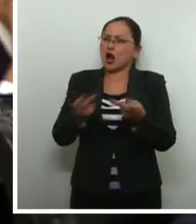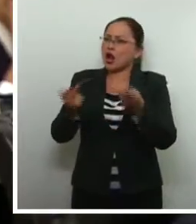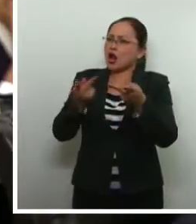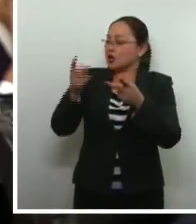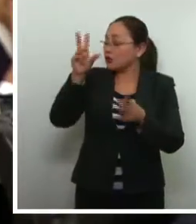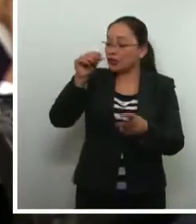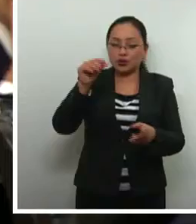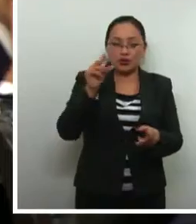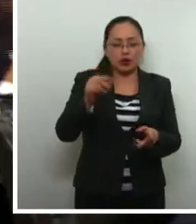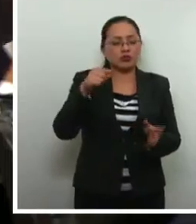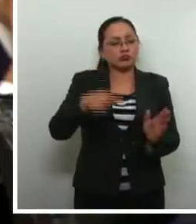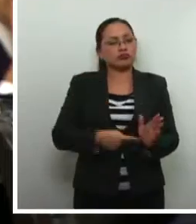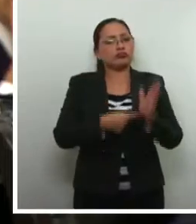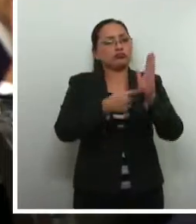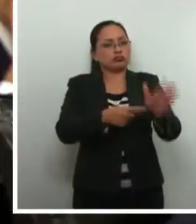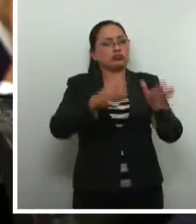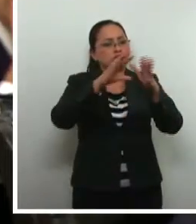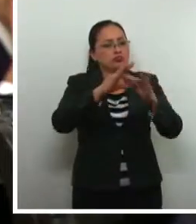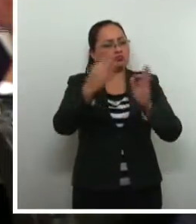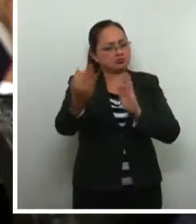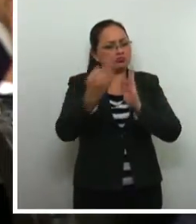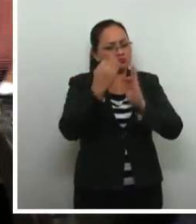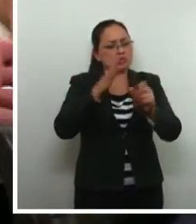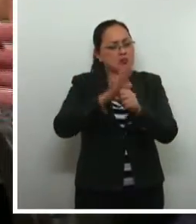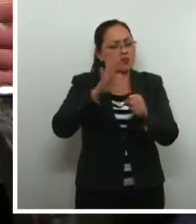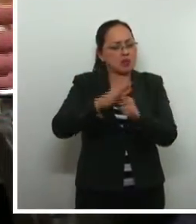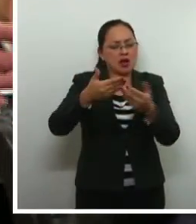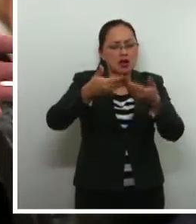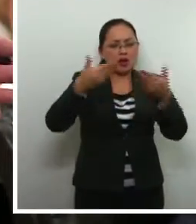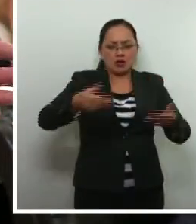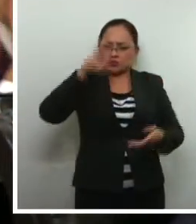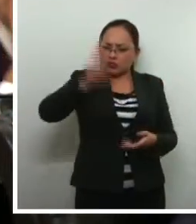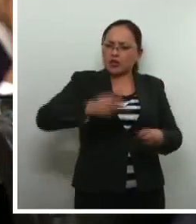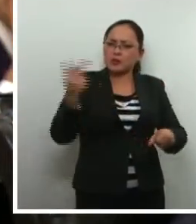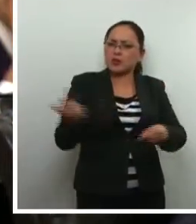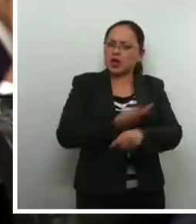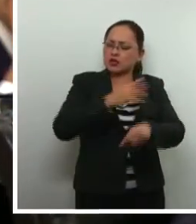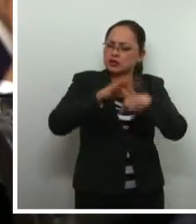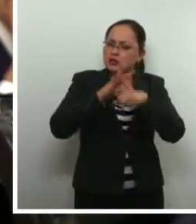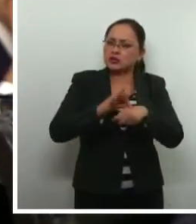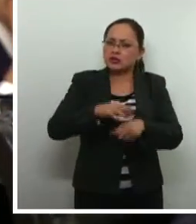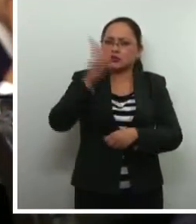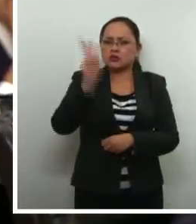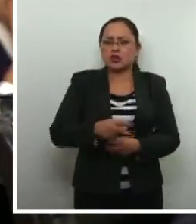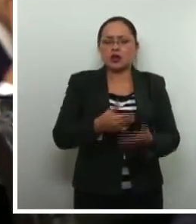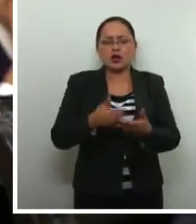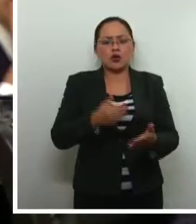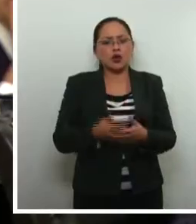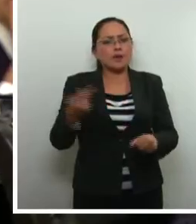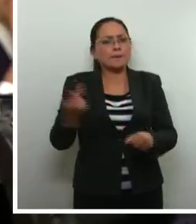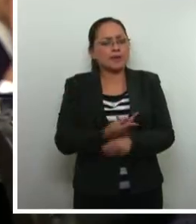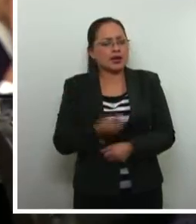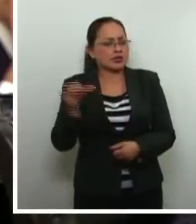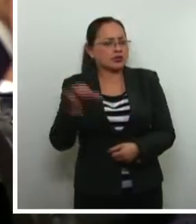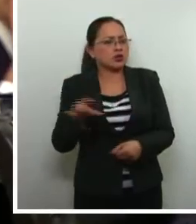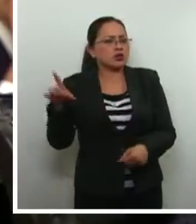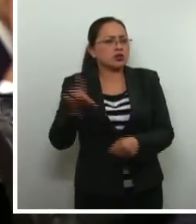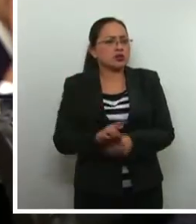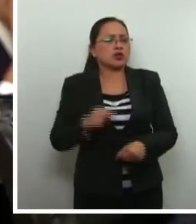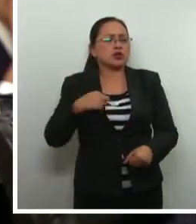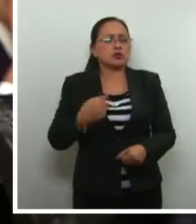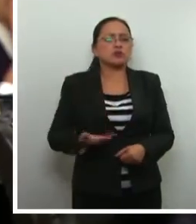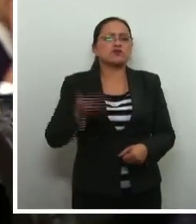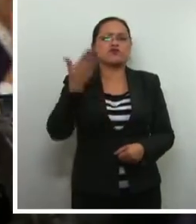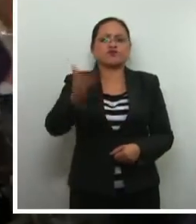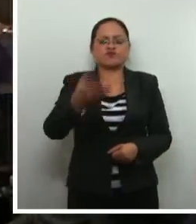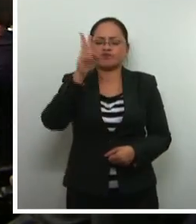asunto, sino de que nos enfrentemos a un hecho real. Esto es lo que ha sucedido el día de hoy, señor presidente. Yo pido de verdad